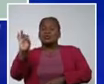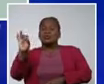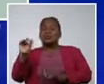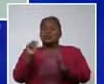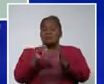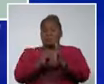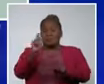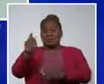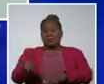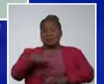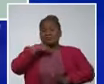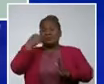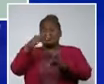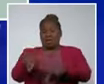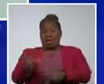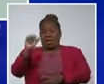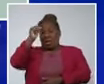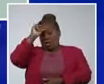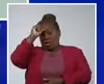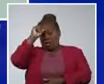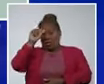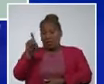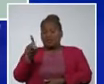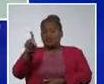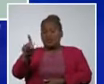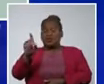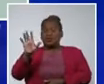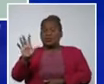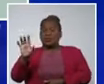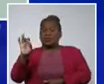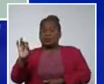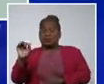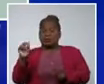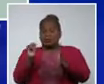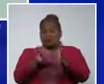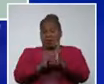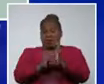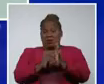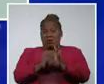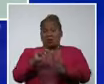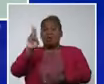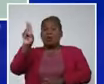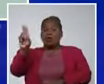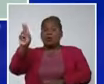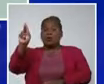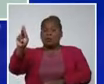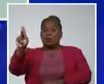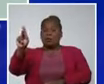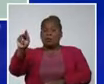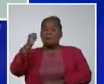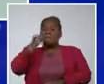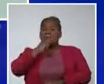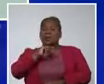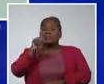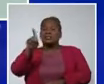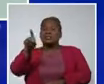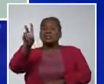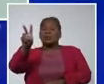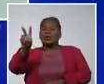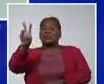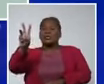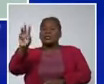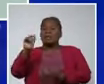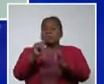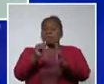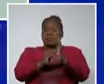fallecidas. La India 157.000 más y el Reino Unido con más de 123.000.